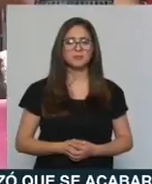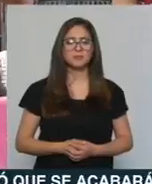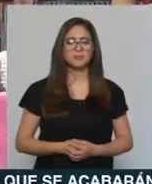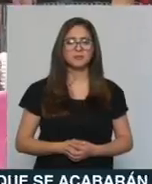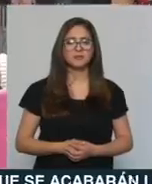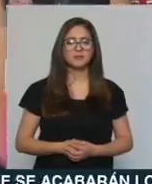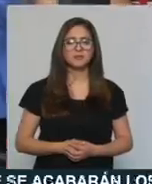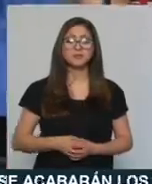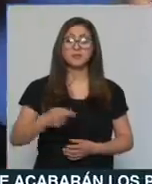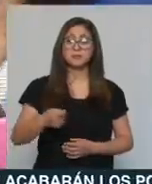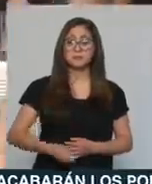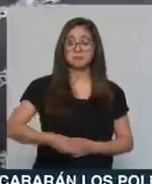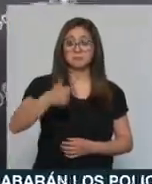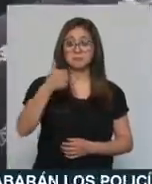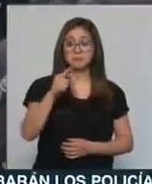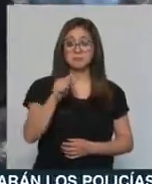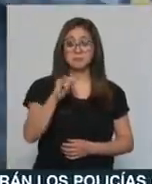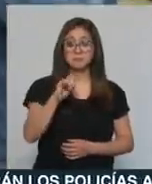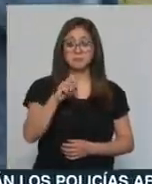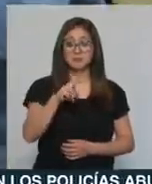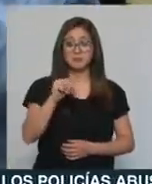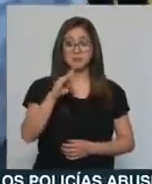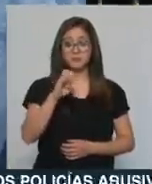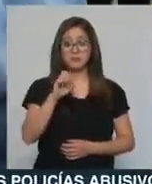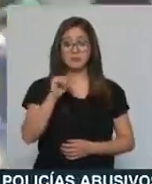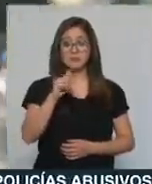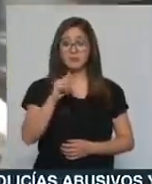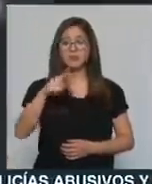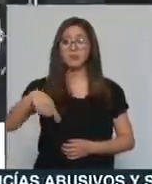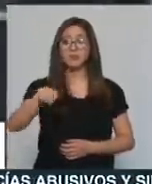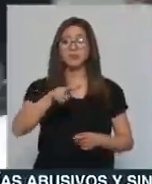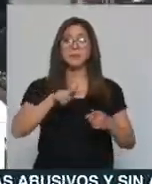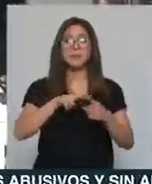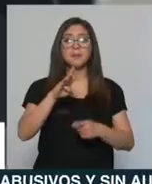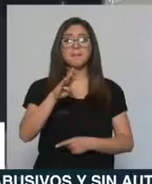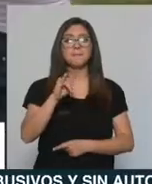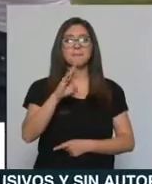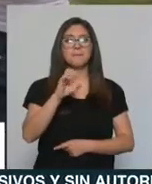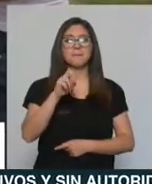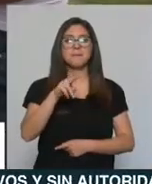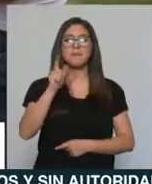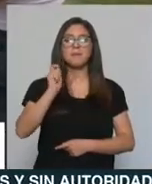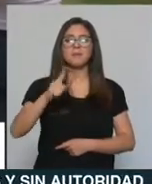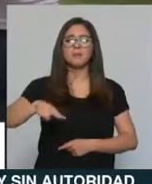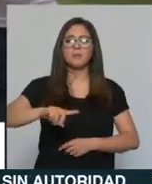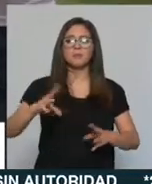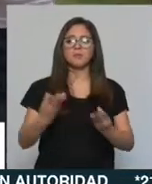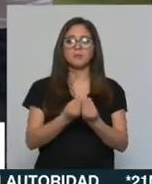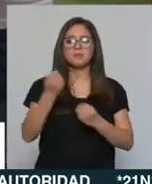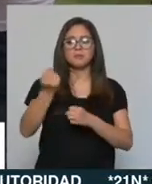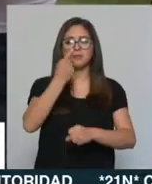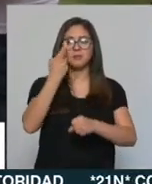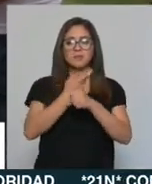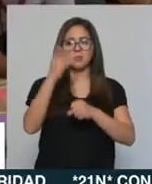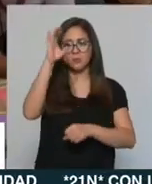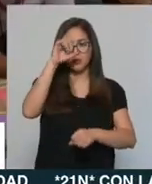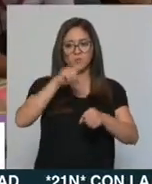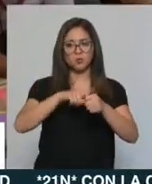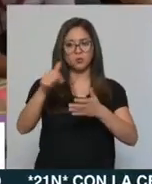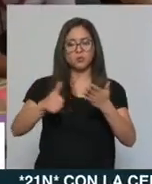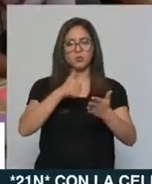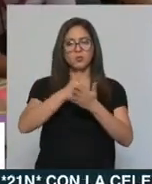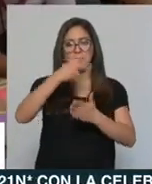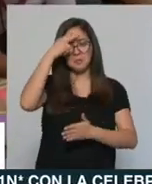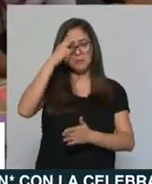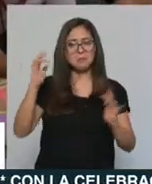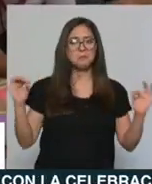La primera edición del Tierra Vid, realizado en el Parque Bicentenario y organizado por la Secretaría de Cultura de la Ciudad de México, fue todo un